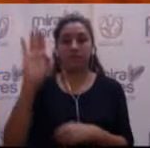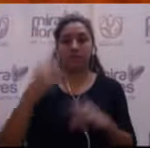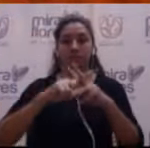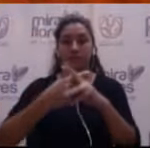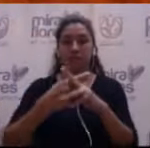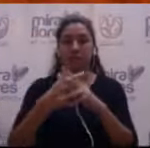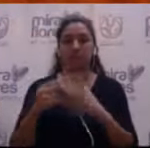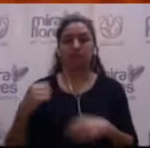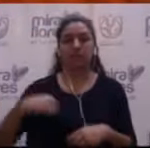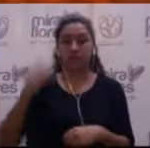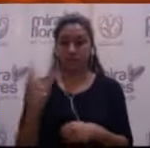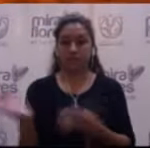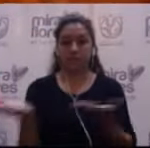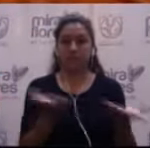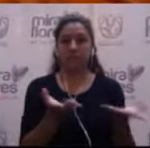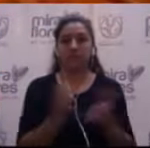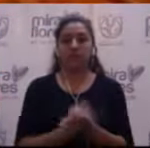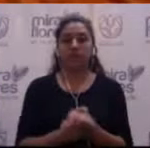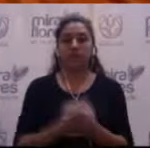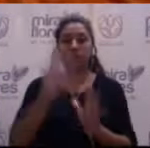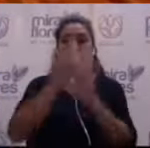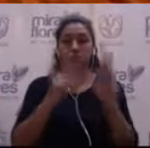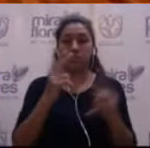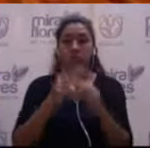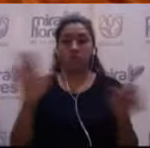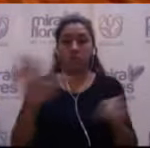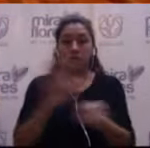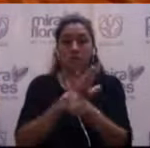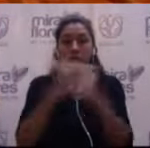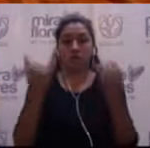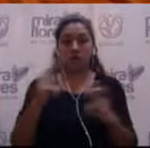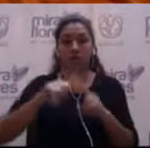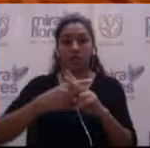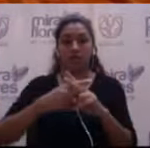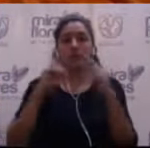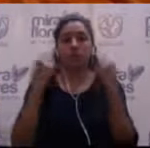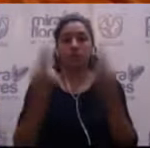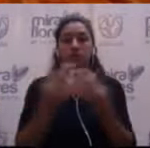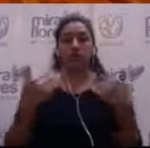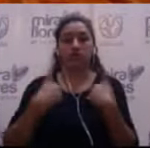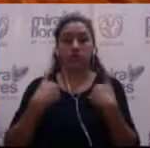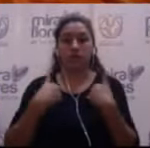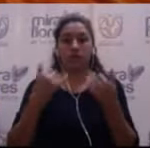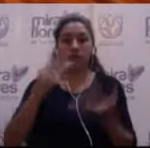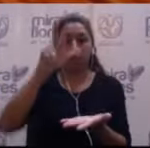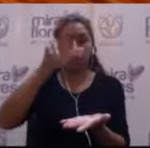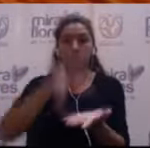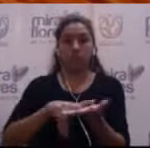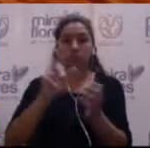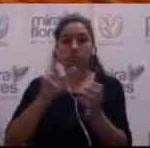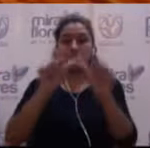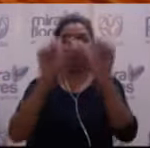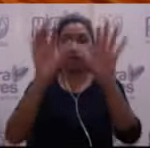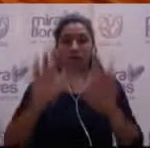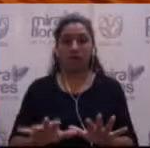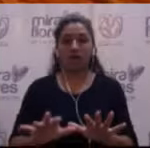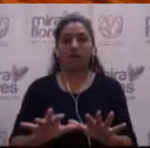señor alcalde. Muy bien, con el quórum reglamentario damos por instalada la sesión y tenemos para aprobación un acta de